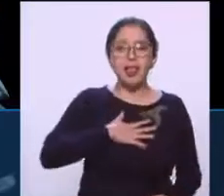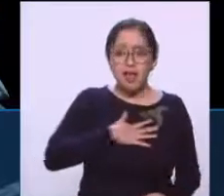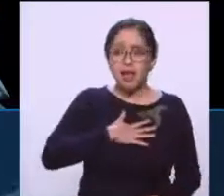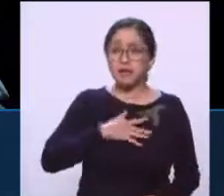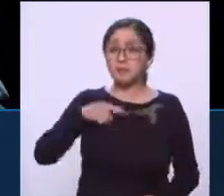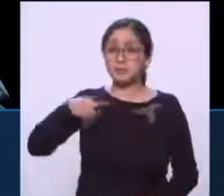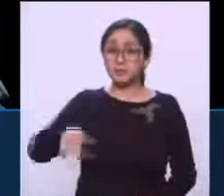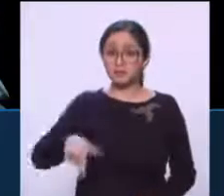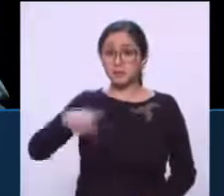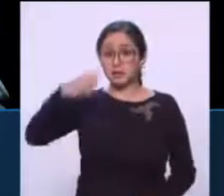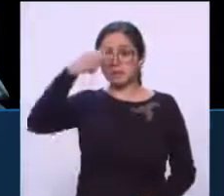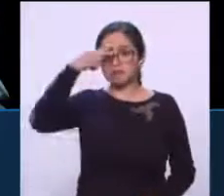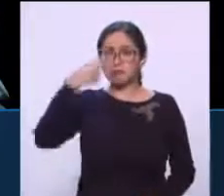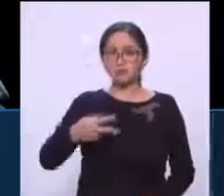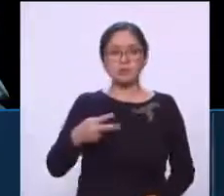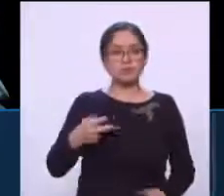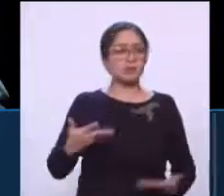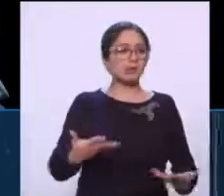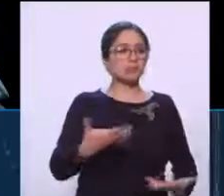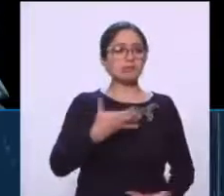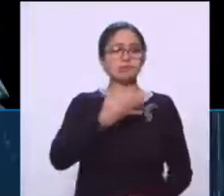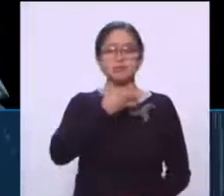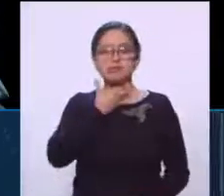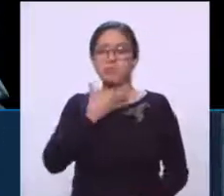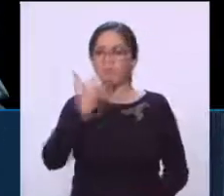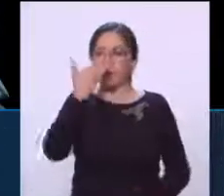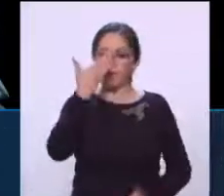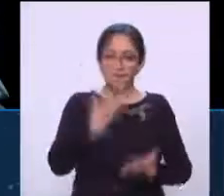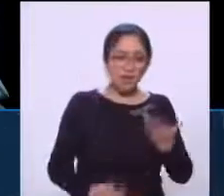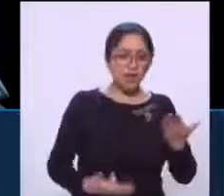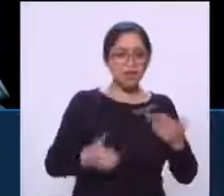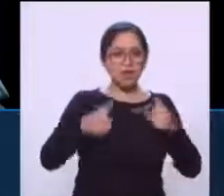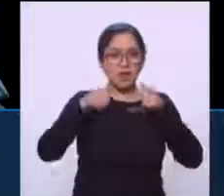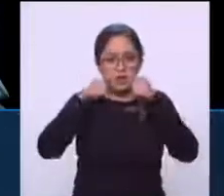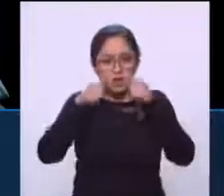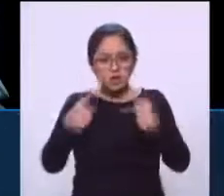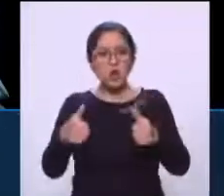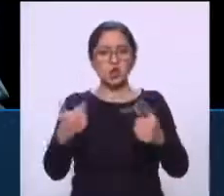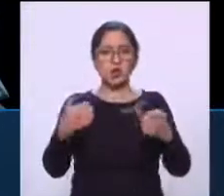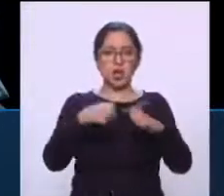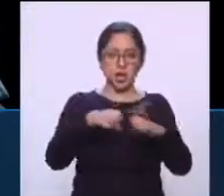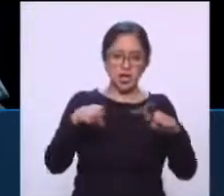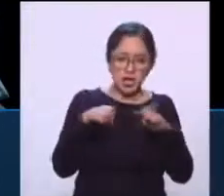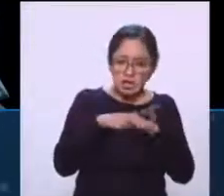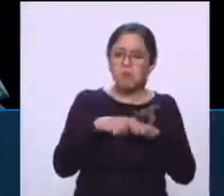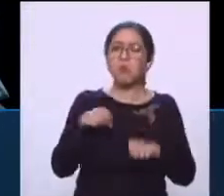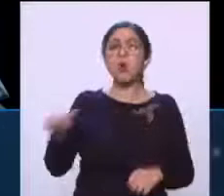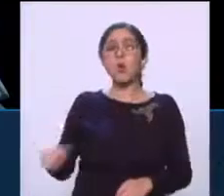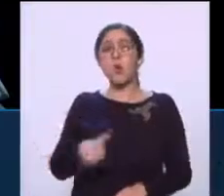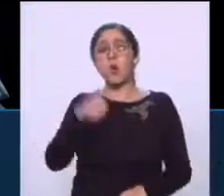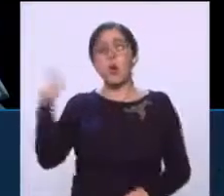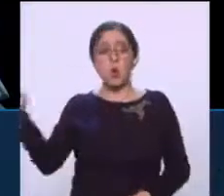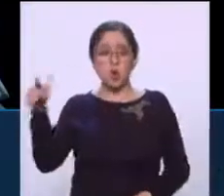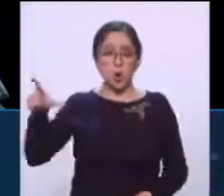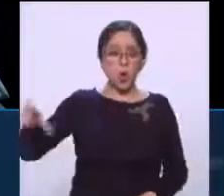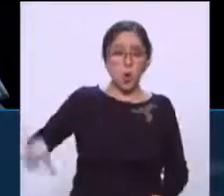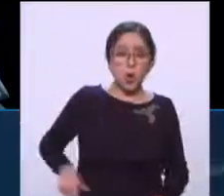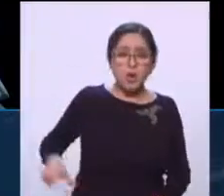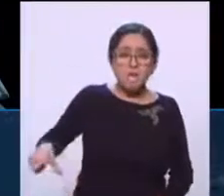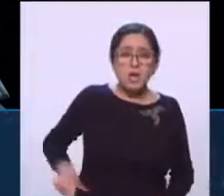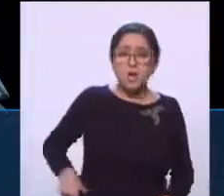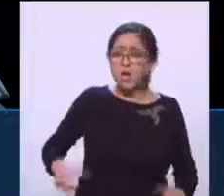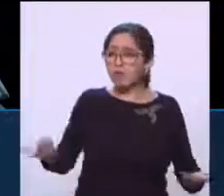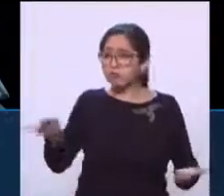que no cuenta con las capacidades, que no cuenta con los recursos, el equipamiento, y un gobernador entrampado con un